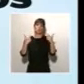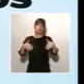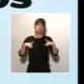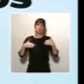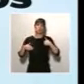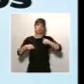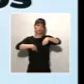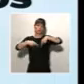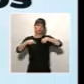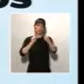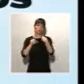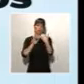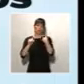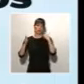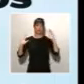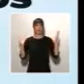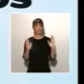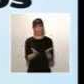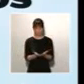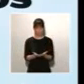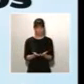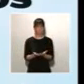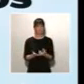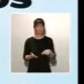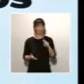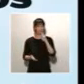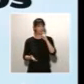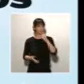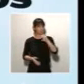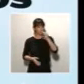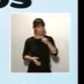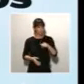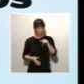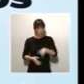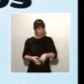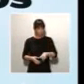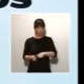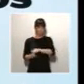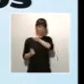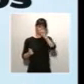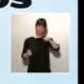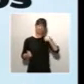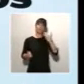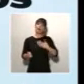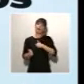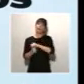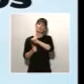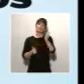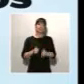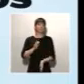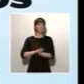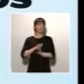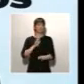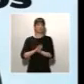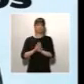y que tengan la seguridad de que durante el día de hoy y el día de mañana seguirán mantenidos el mismo esfuerzo.